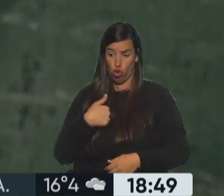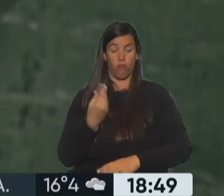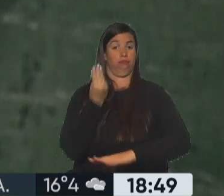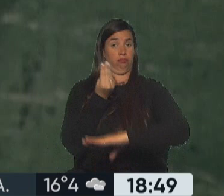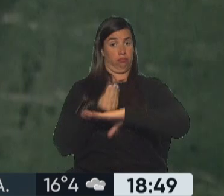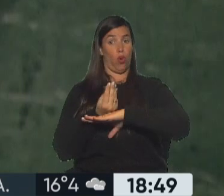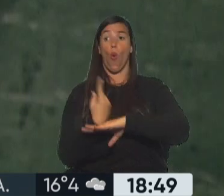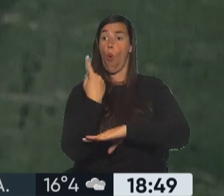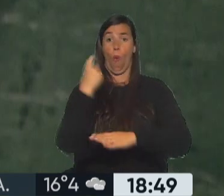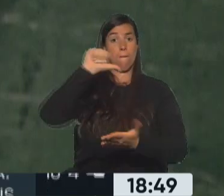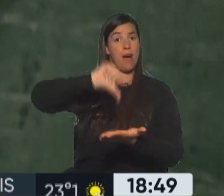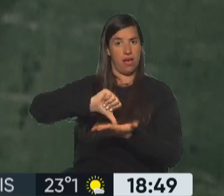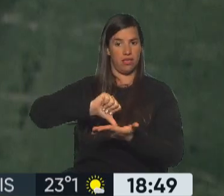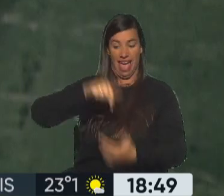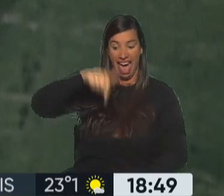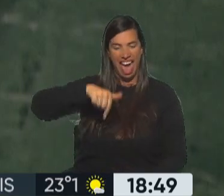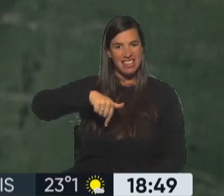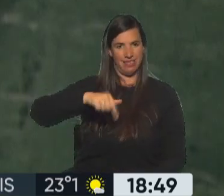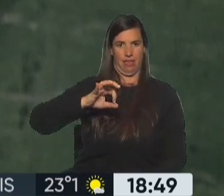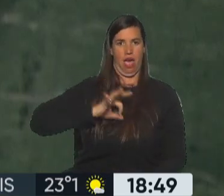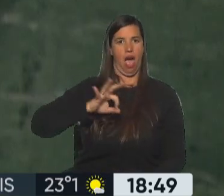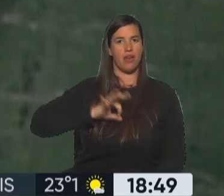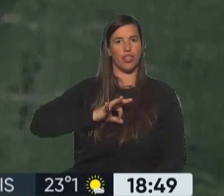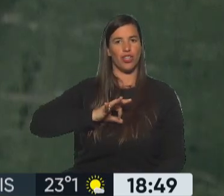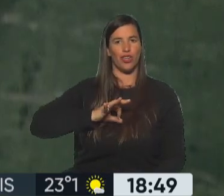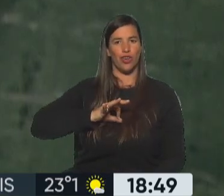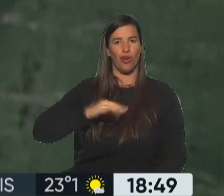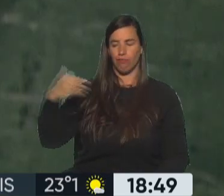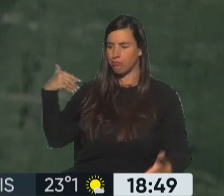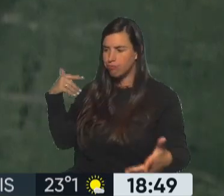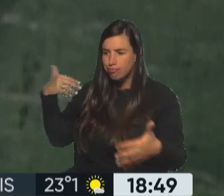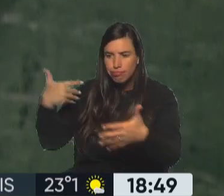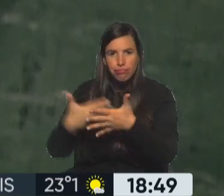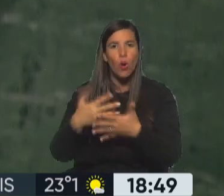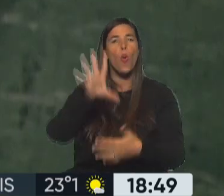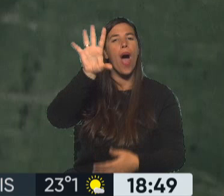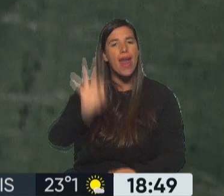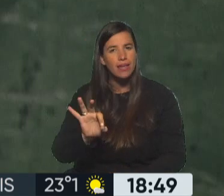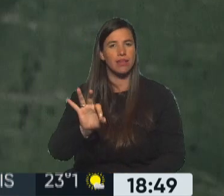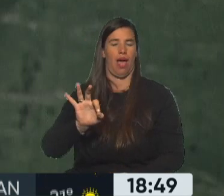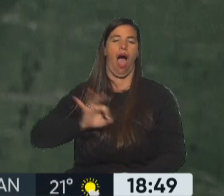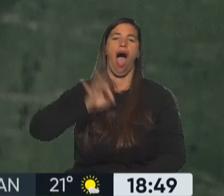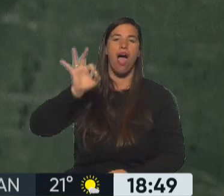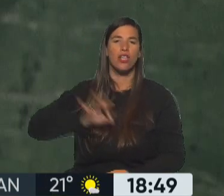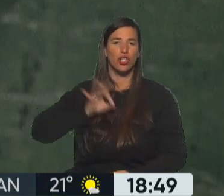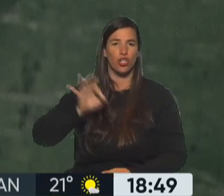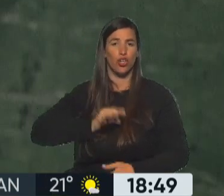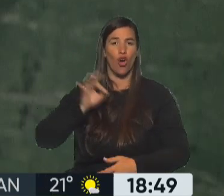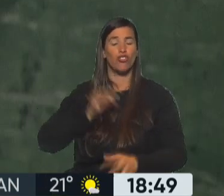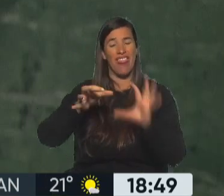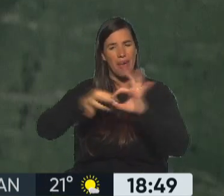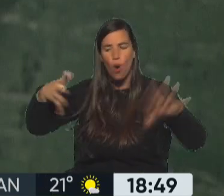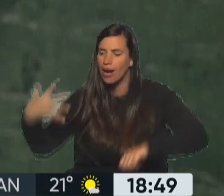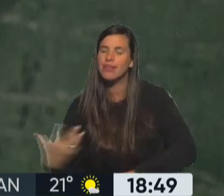año celebra 40 años de la recuperación de la democracia. Un país que aprendió de su